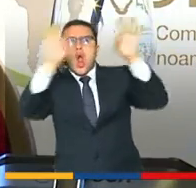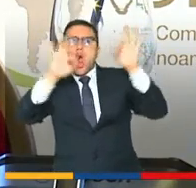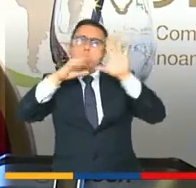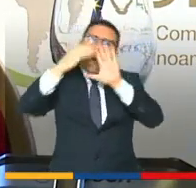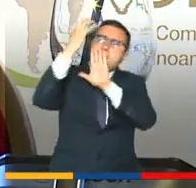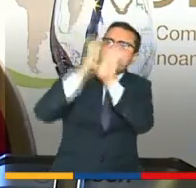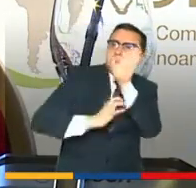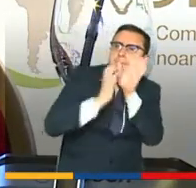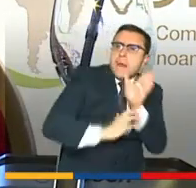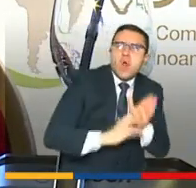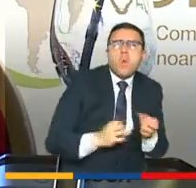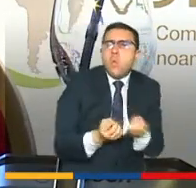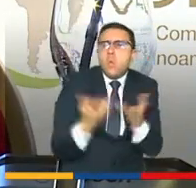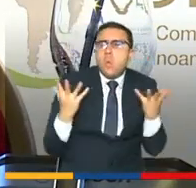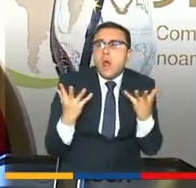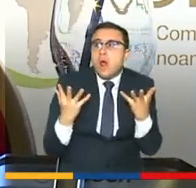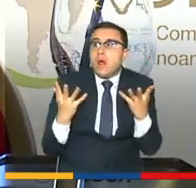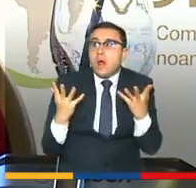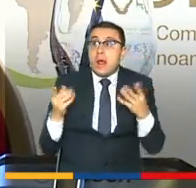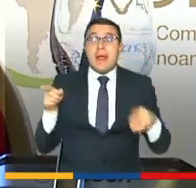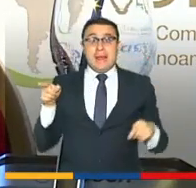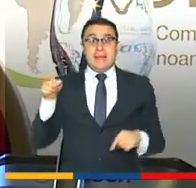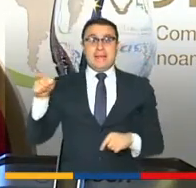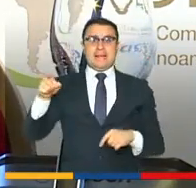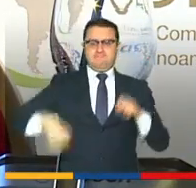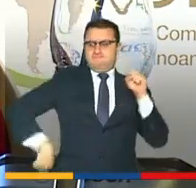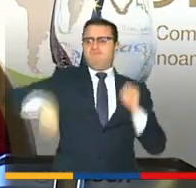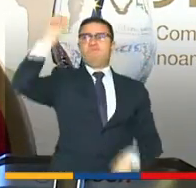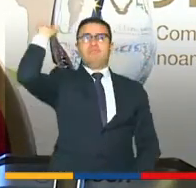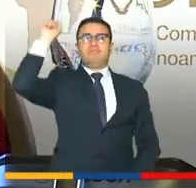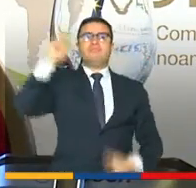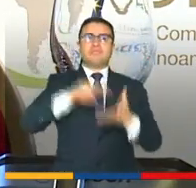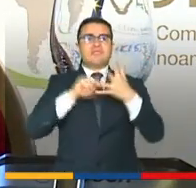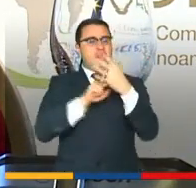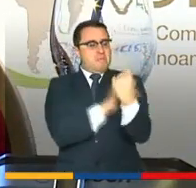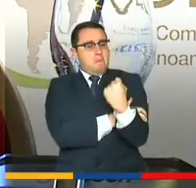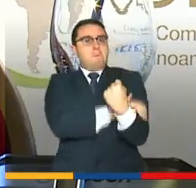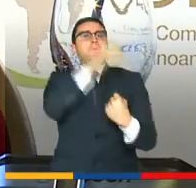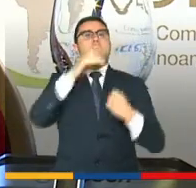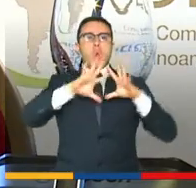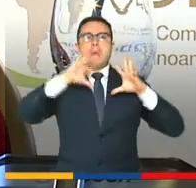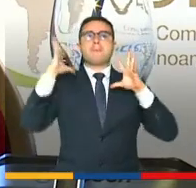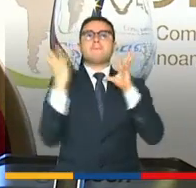El que gane ahí se convierte en el poder mundial.